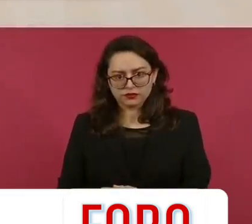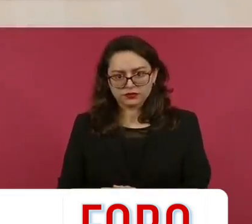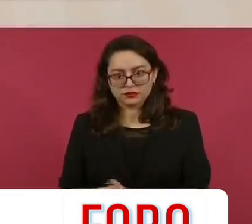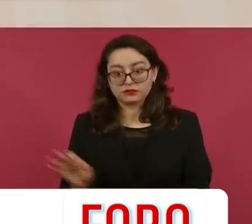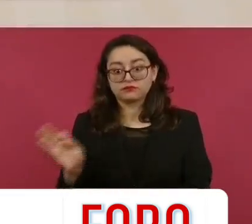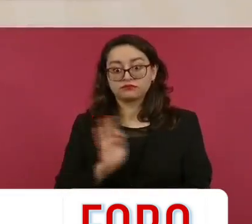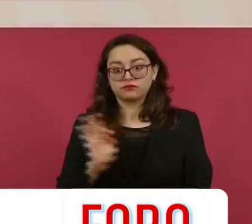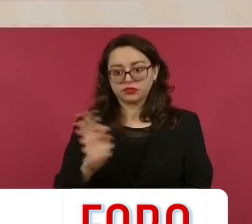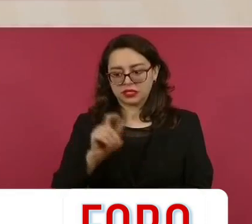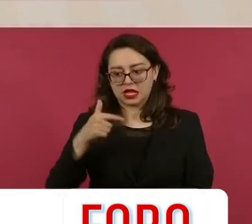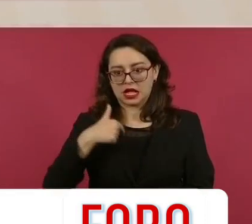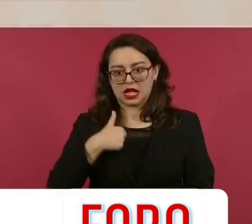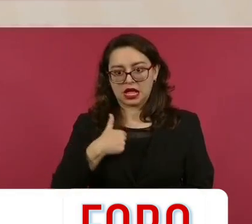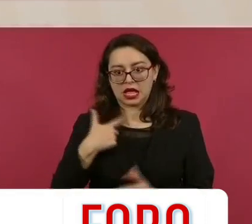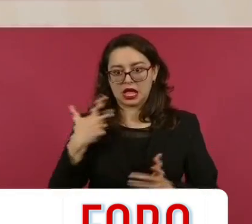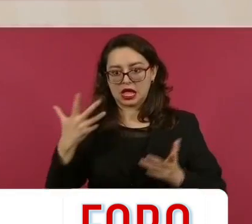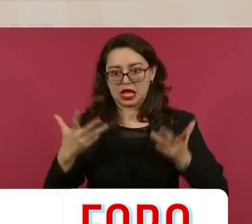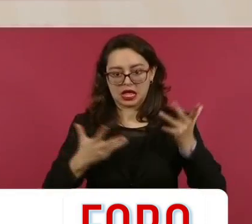alterar